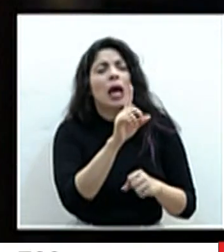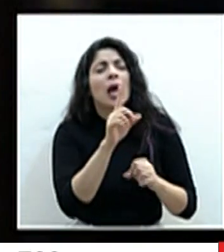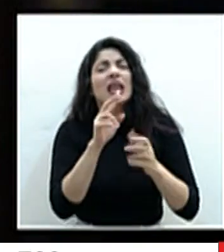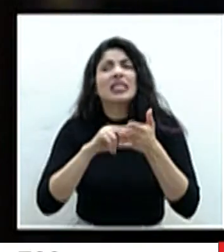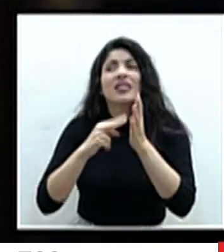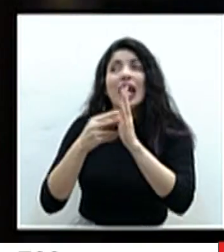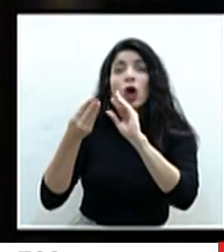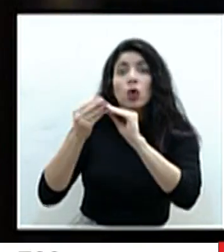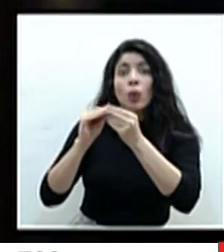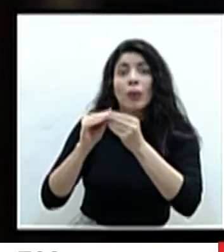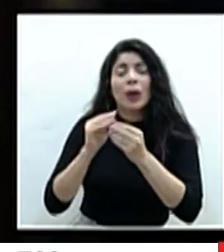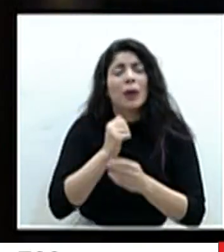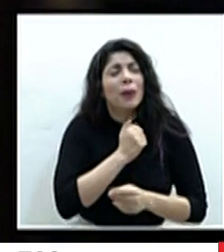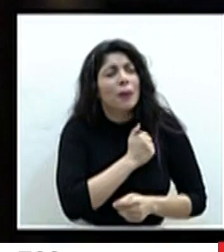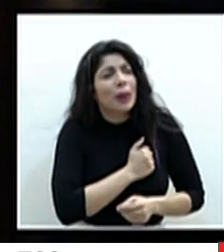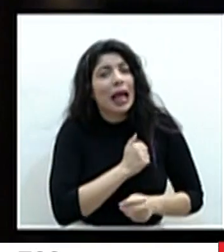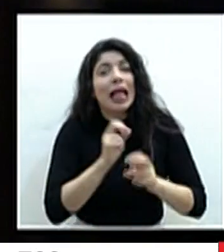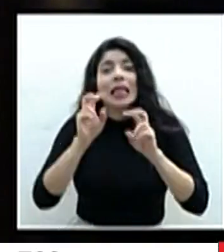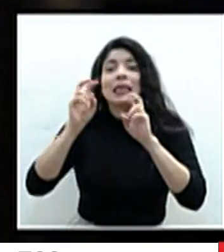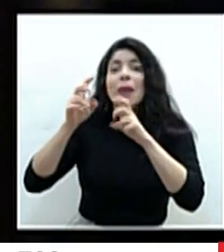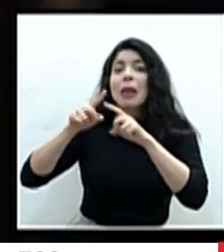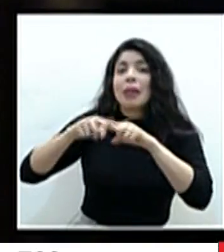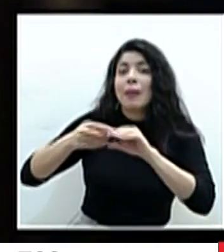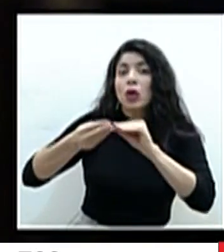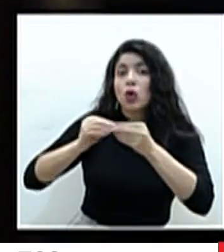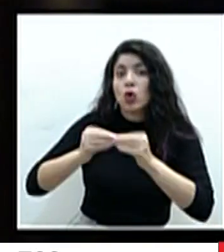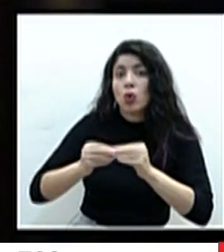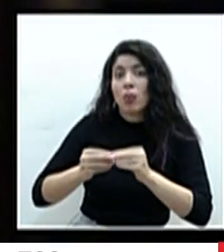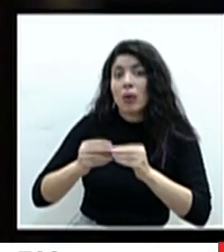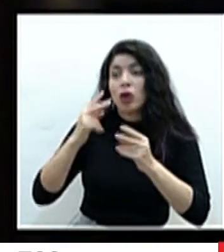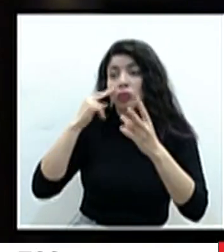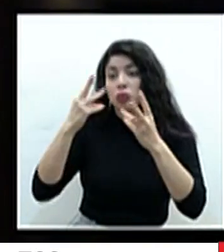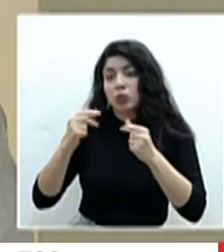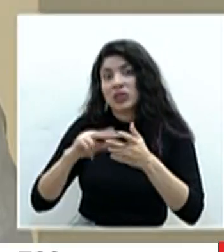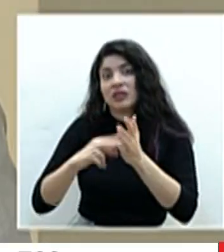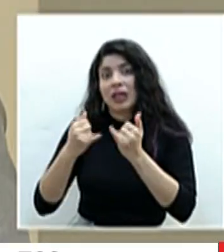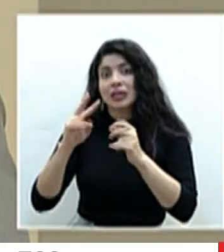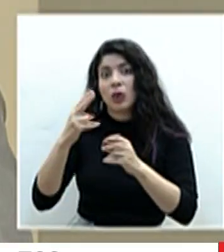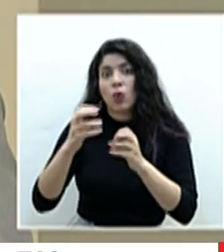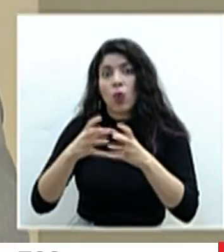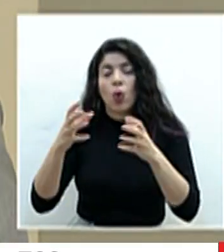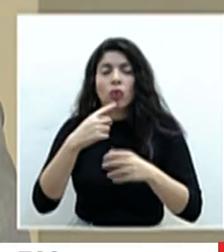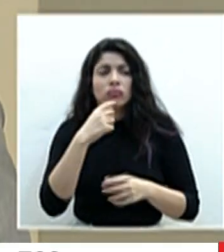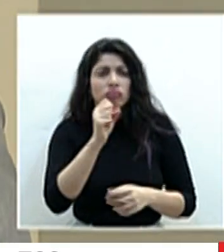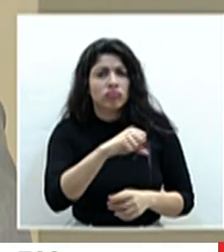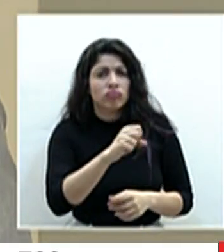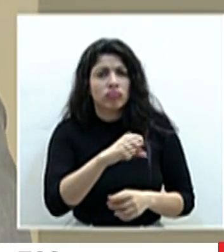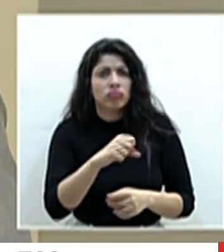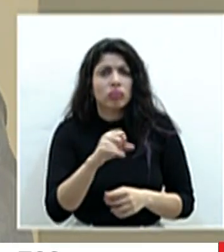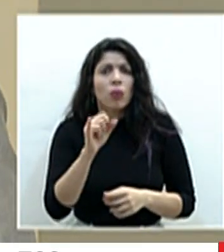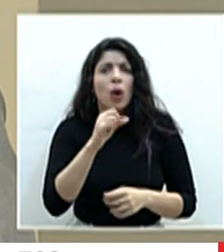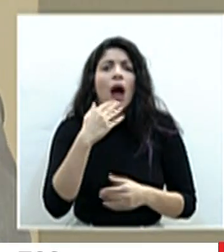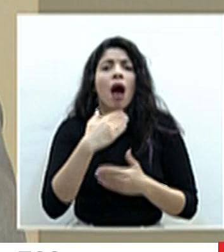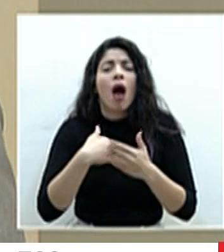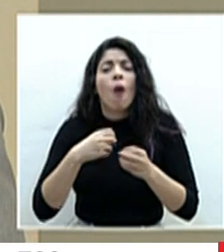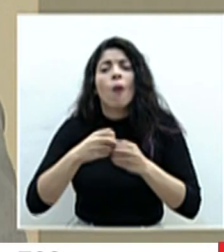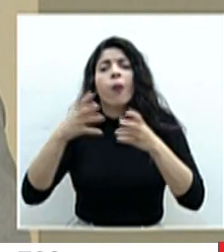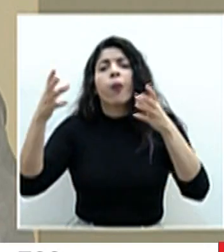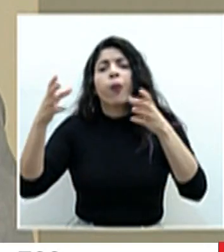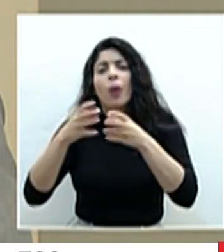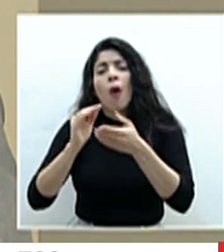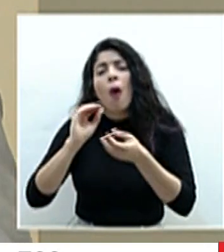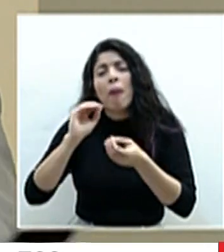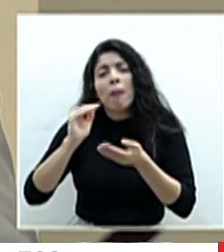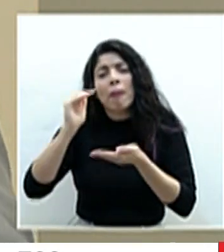numérico. ¿Perdón? Es un tema numérico por el cual podemos decir que ya estamos en una segunda ola. Sí, en realidad, como le digo, pueden haber olas más pequeñas, más